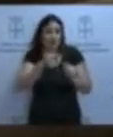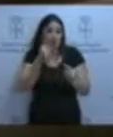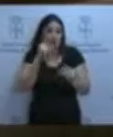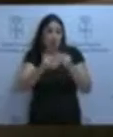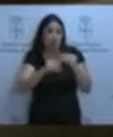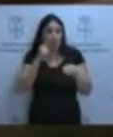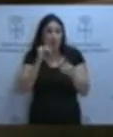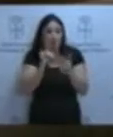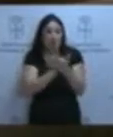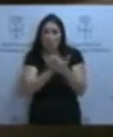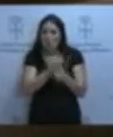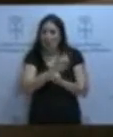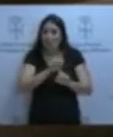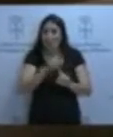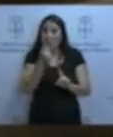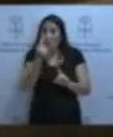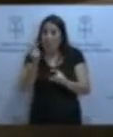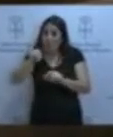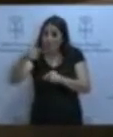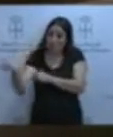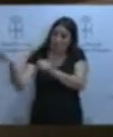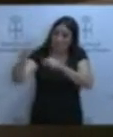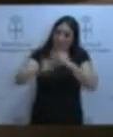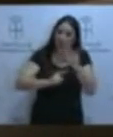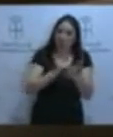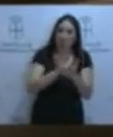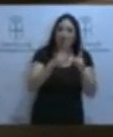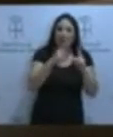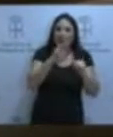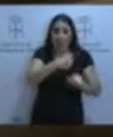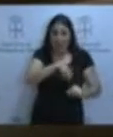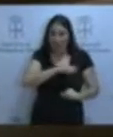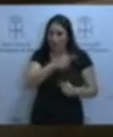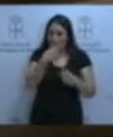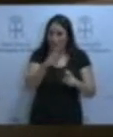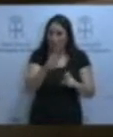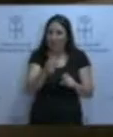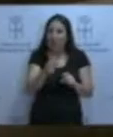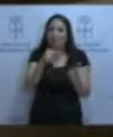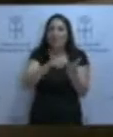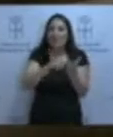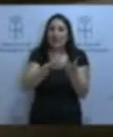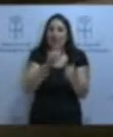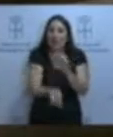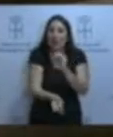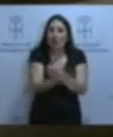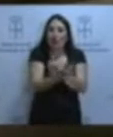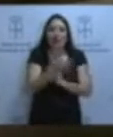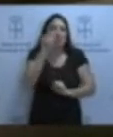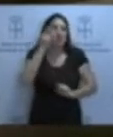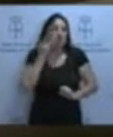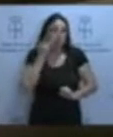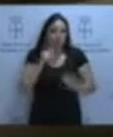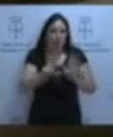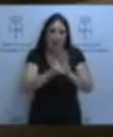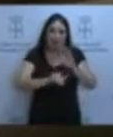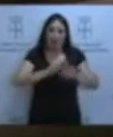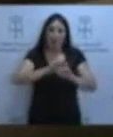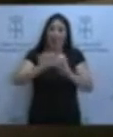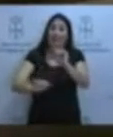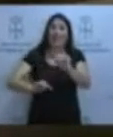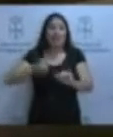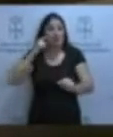era necesario traer el dinero físicamente de vuelta a España. Solo se exigían dos cosas: que el origen de los fondos fuera lícito, una comprobación que luego no se